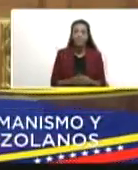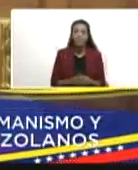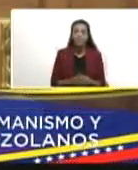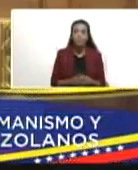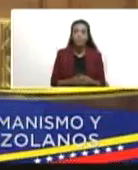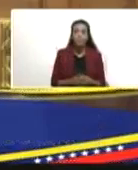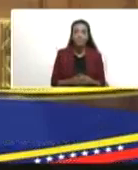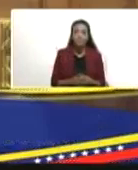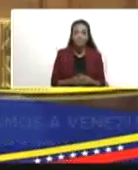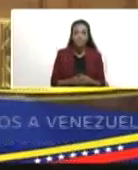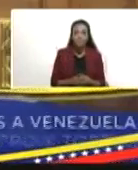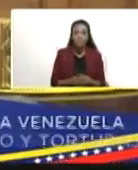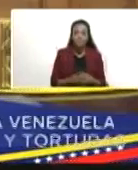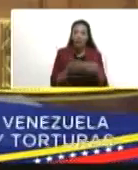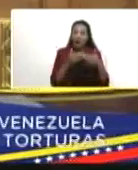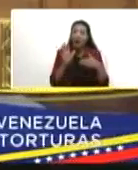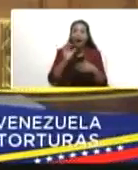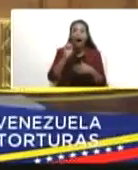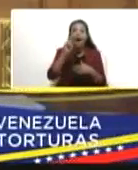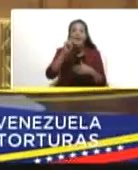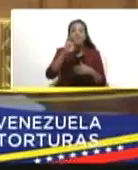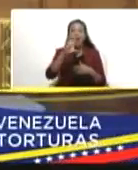avances avances